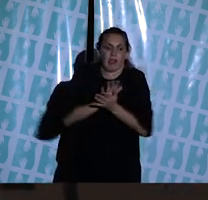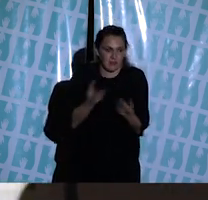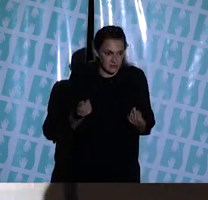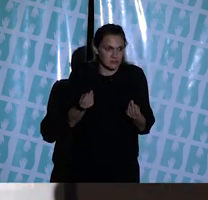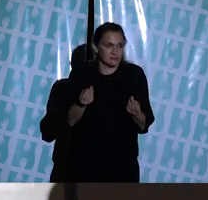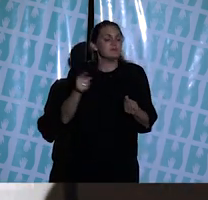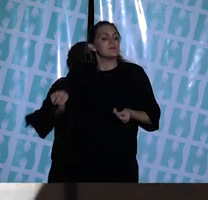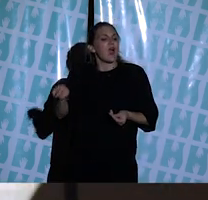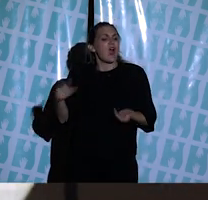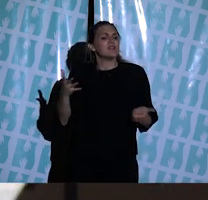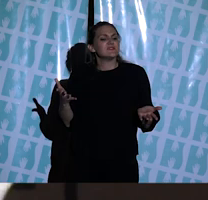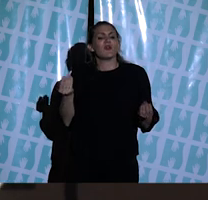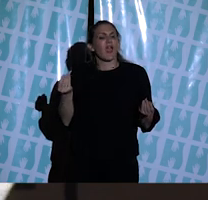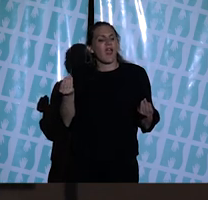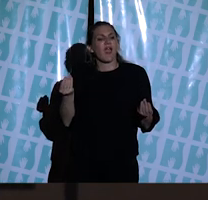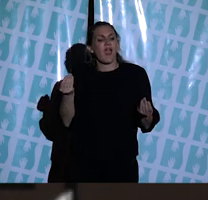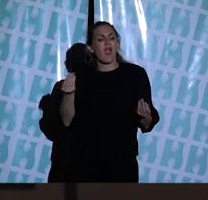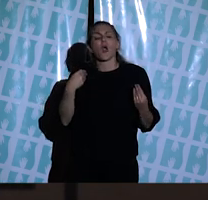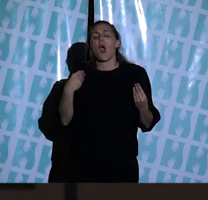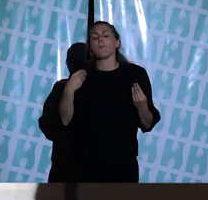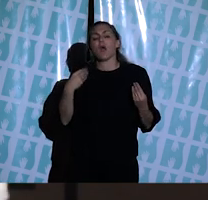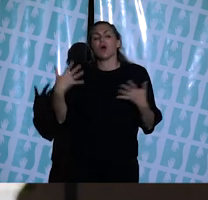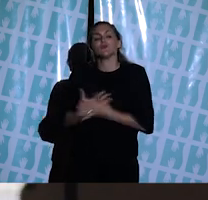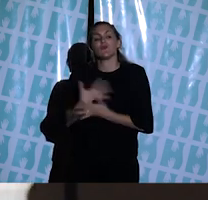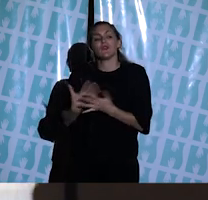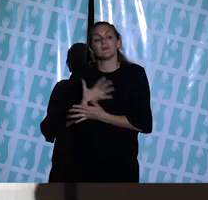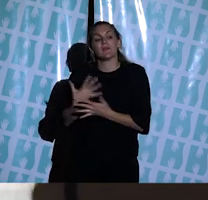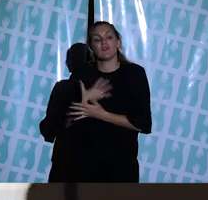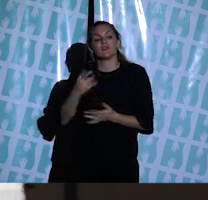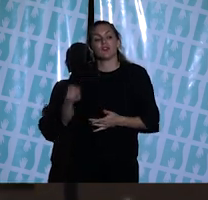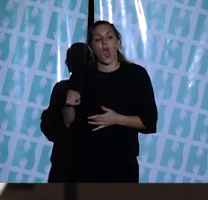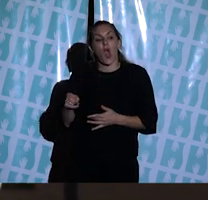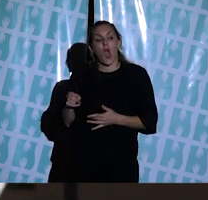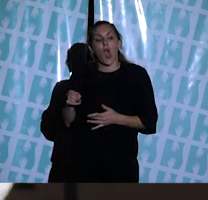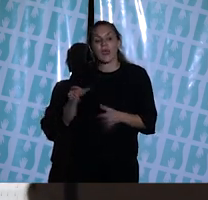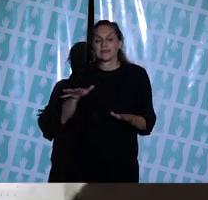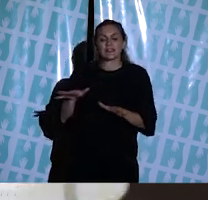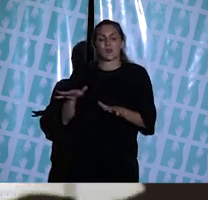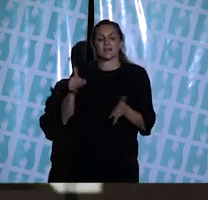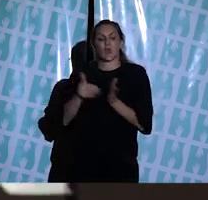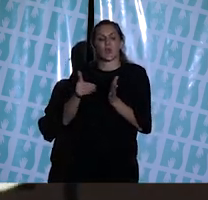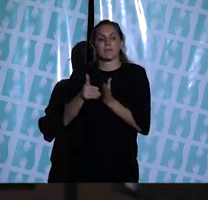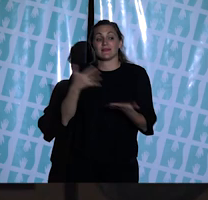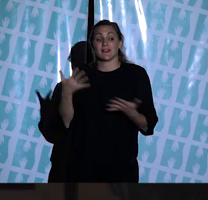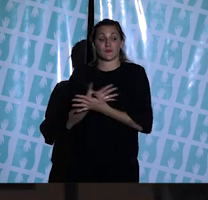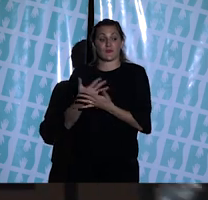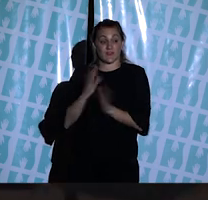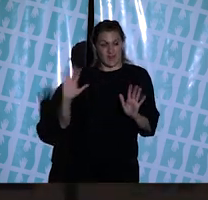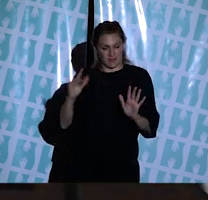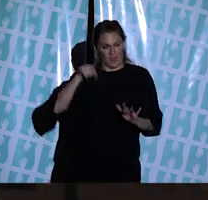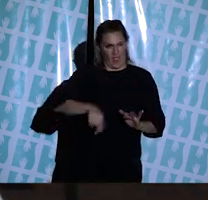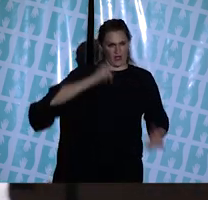del cómo se administra el sufrimiento bajo estos parámetros. Y les voy a contar una